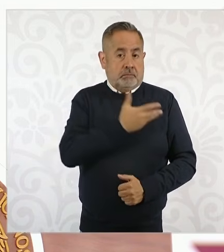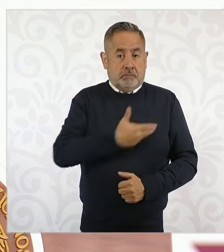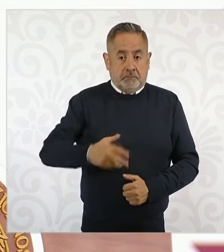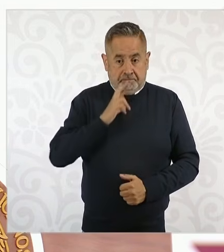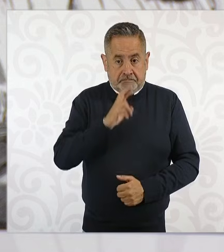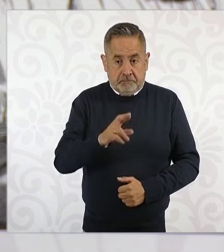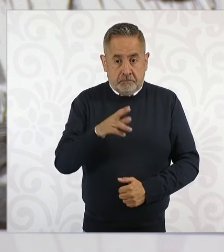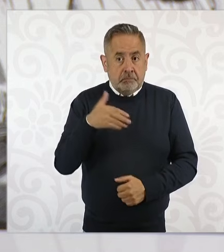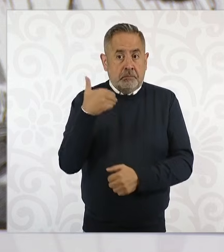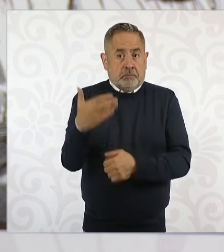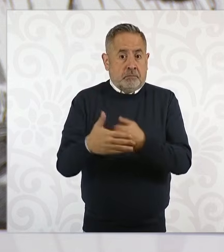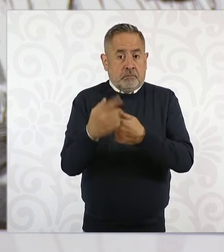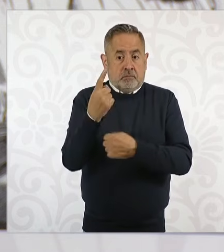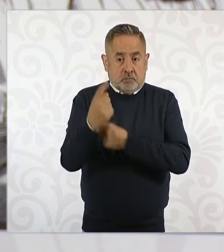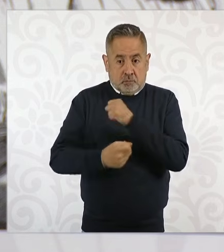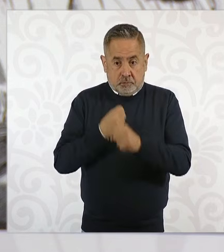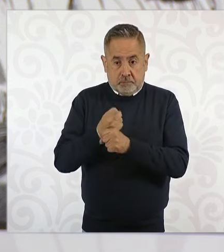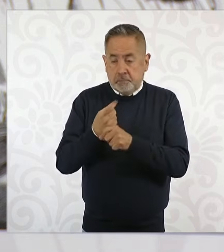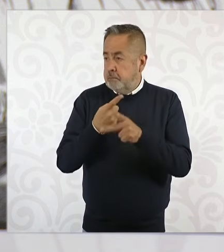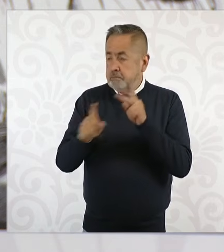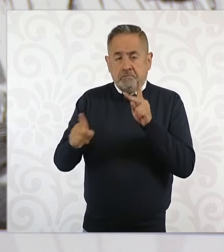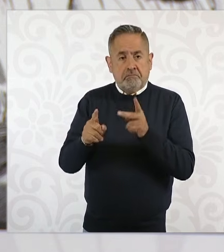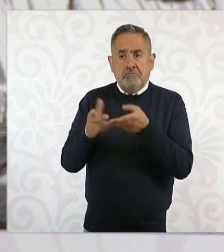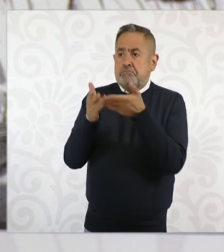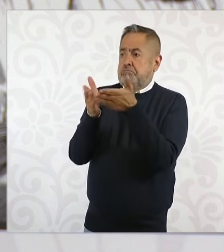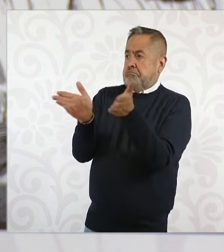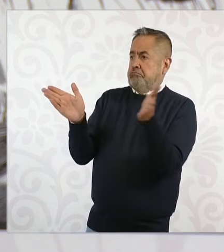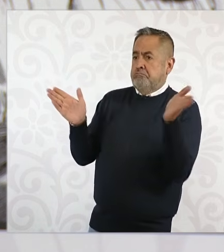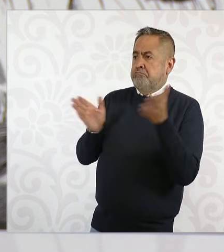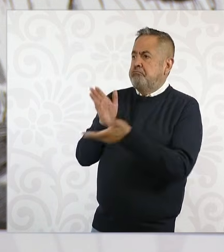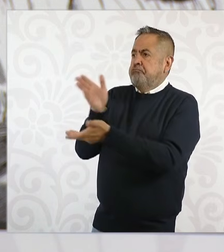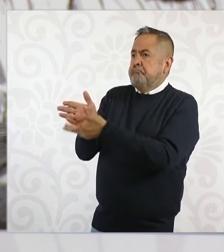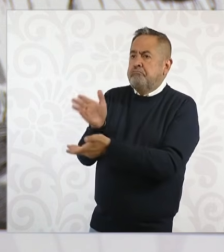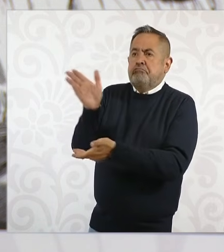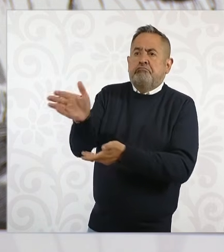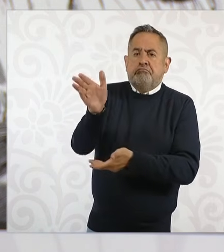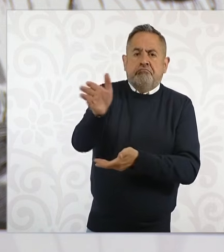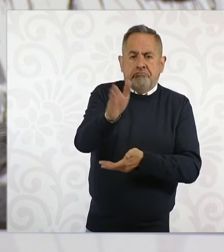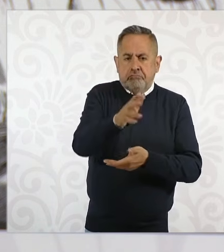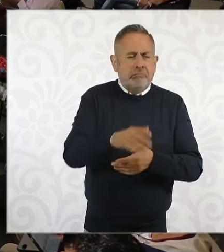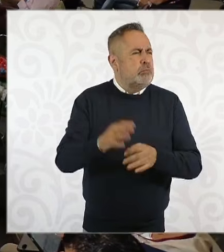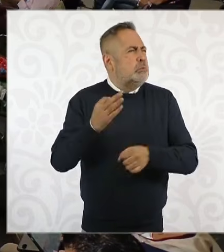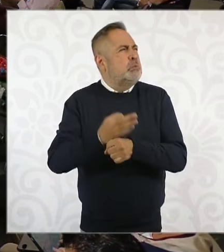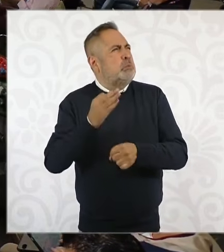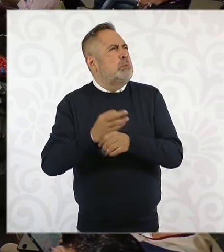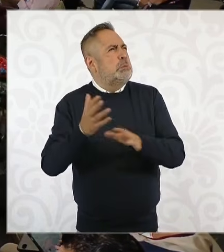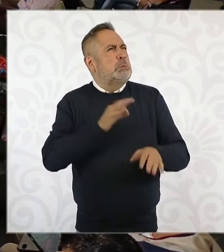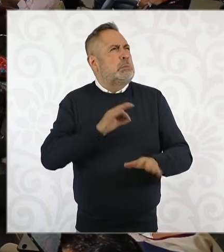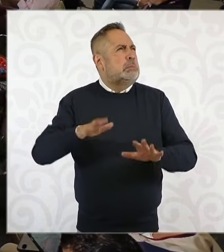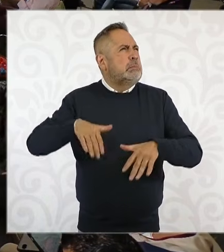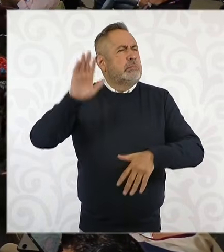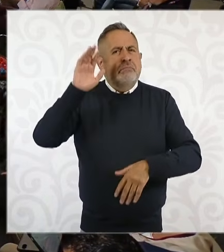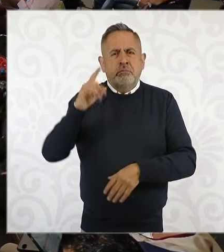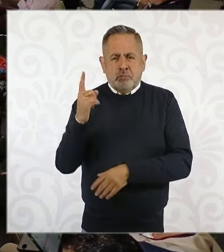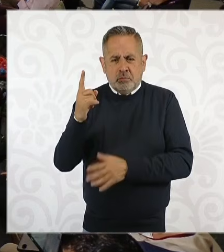las tarjetas, son ya más de 1 millón de personas que se han registrado. ¿Cuántos son ahora?